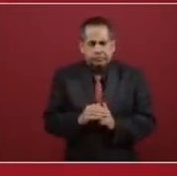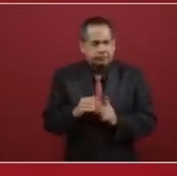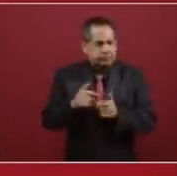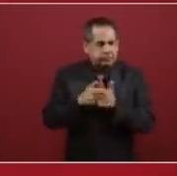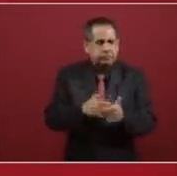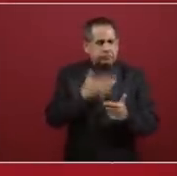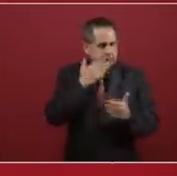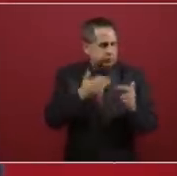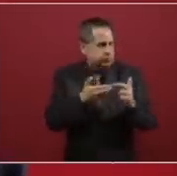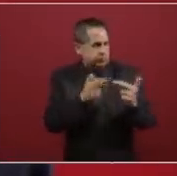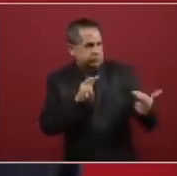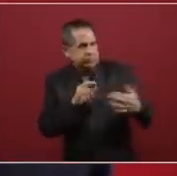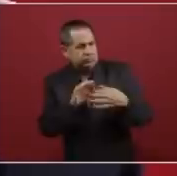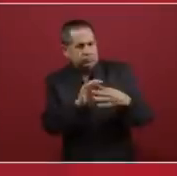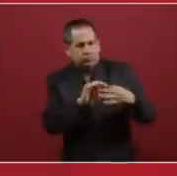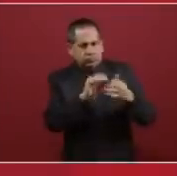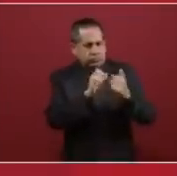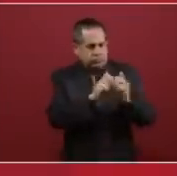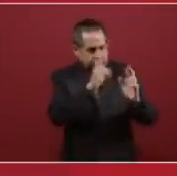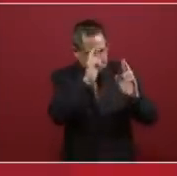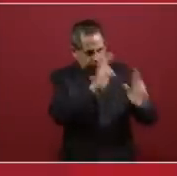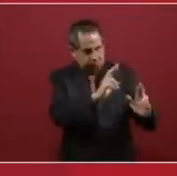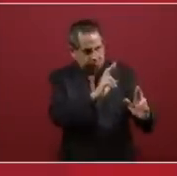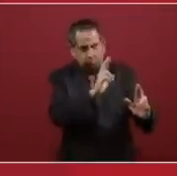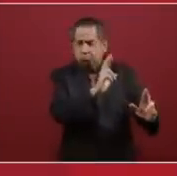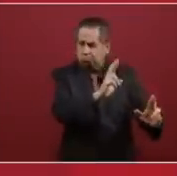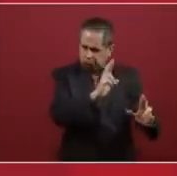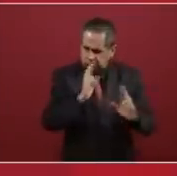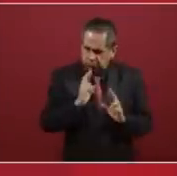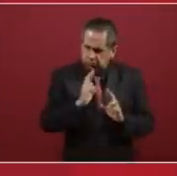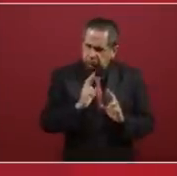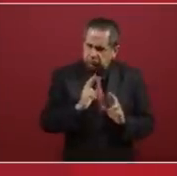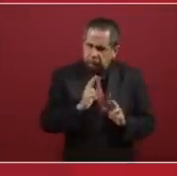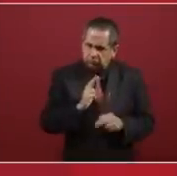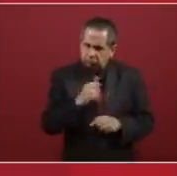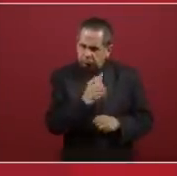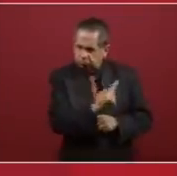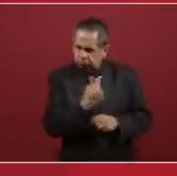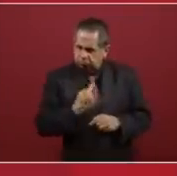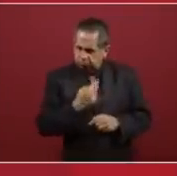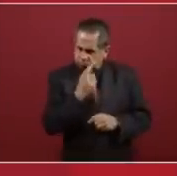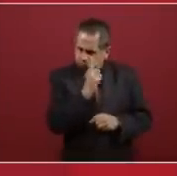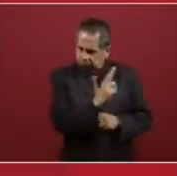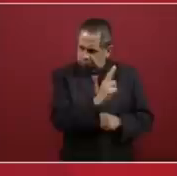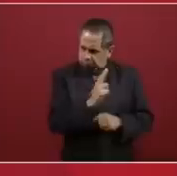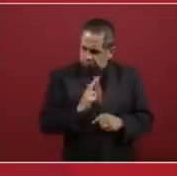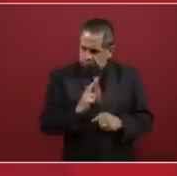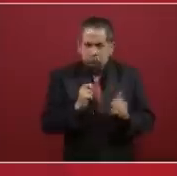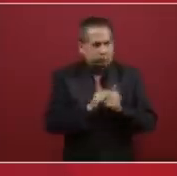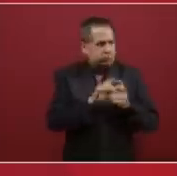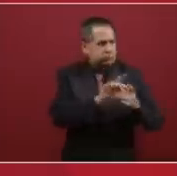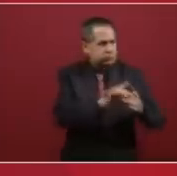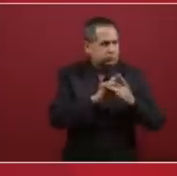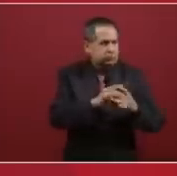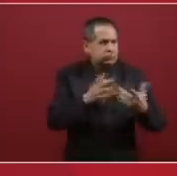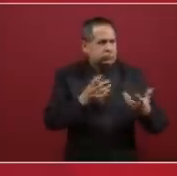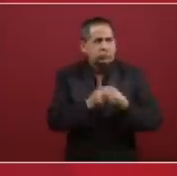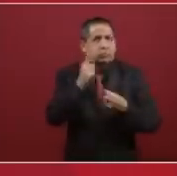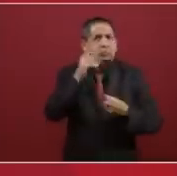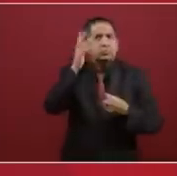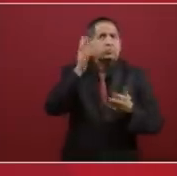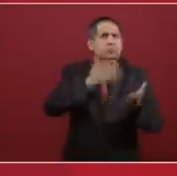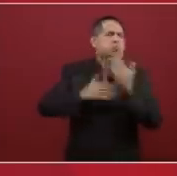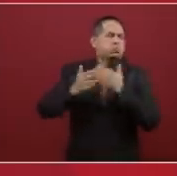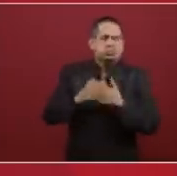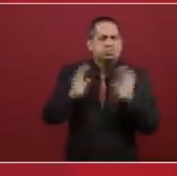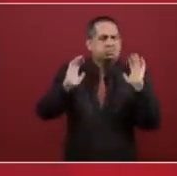mantener una relación de respeto mutuo y de cooperación para el desarrollo.